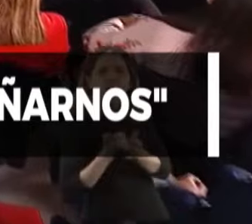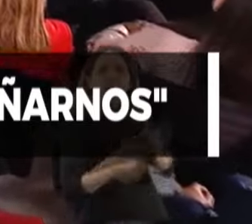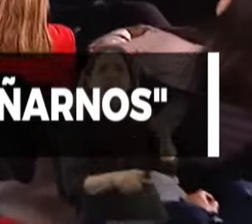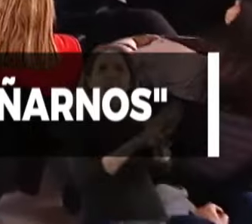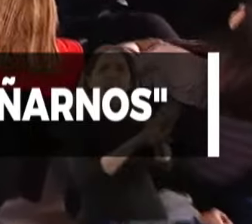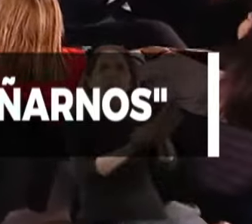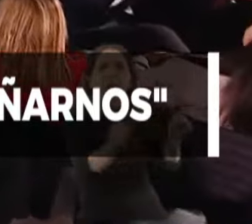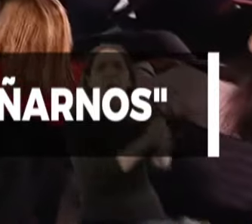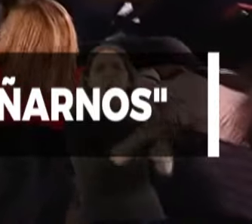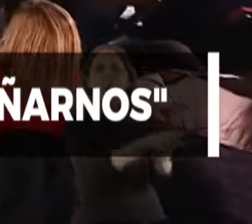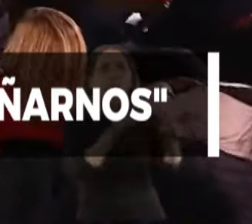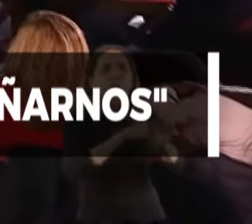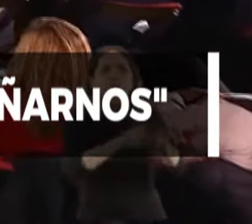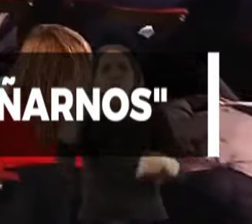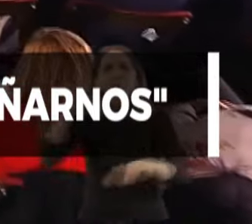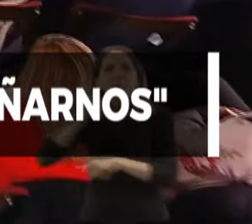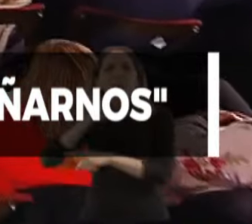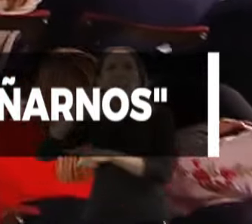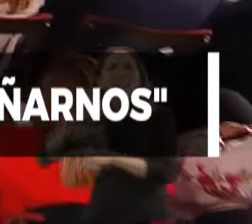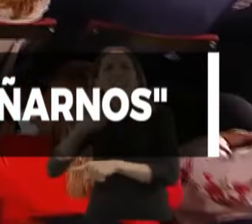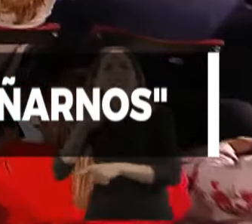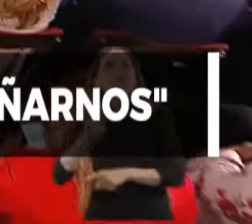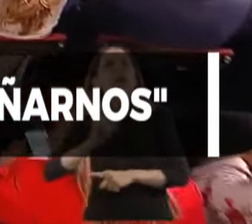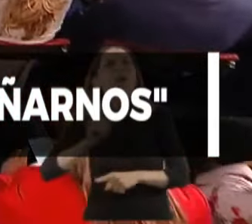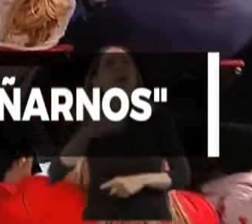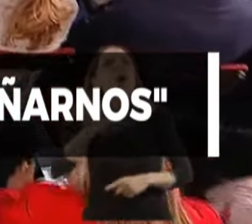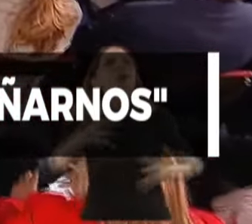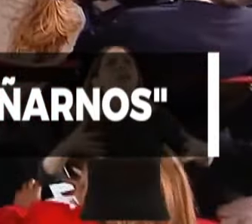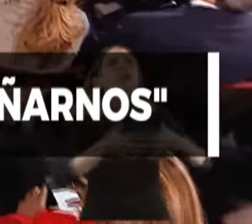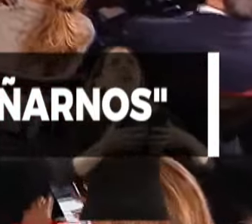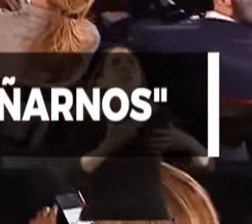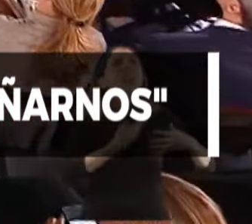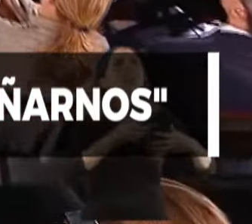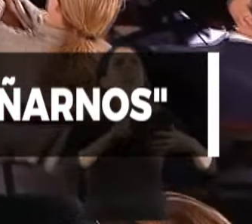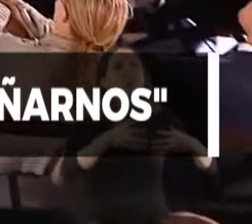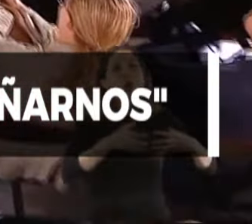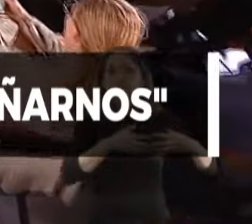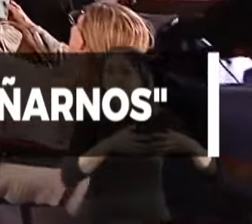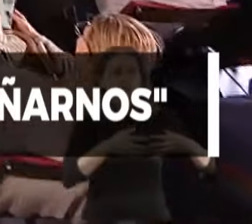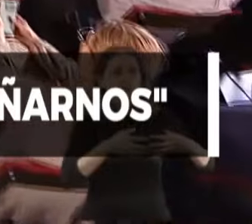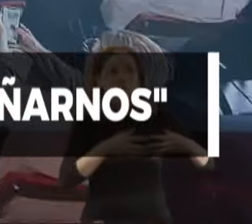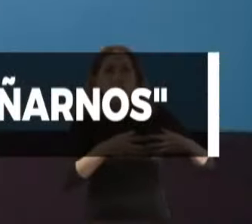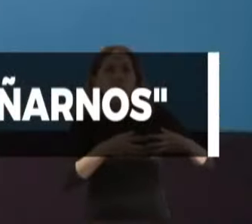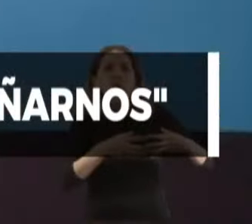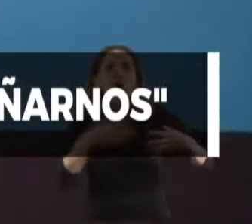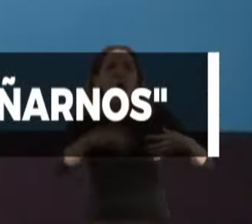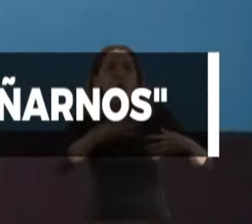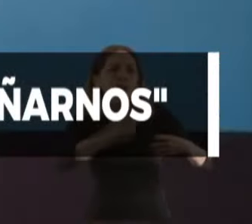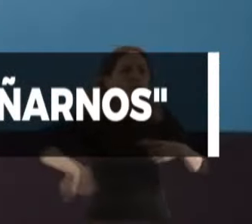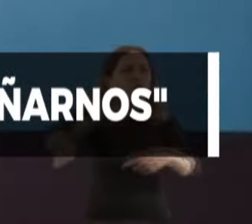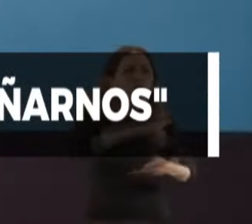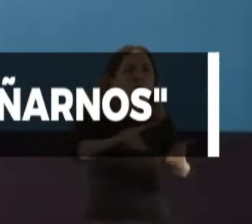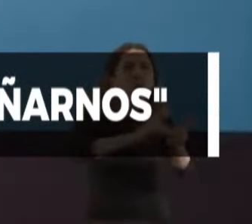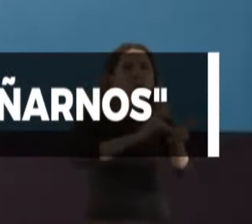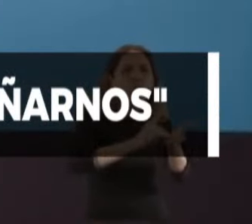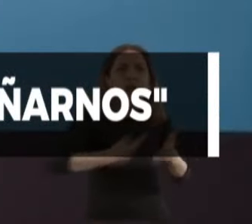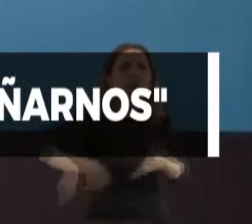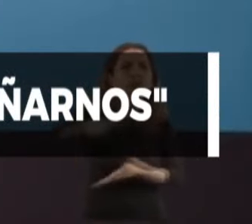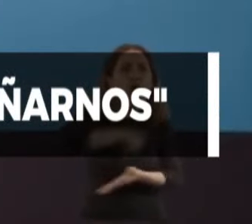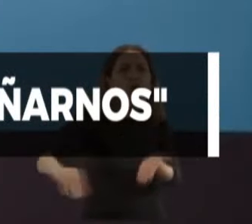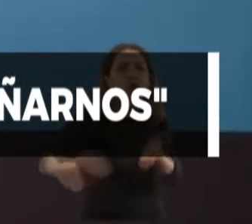dijo Martín, no es una obligación del Frente de Todos, es una obligación de todos los diputados y de todos